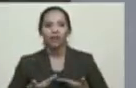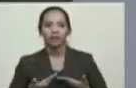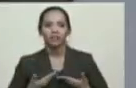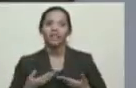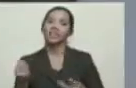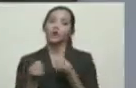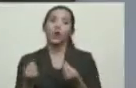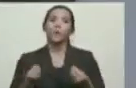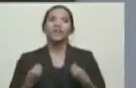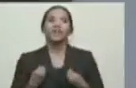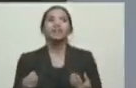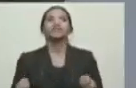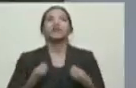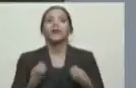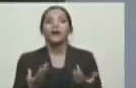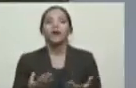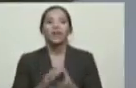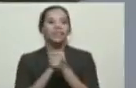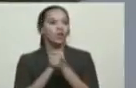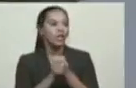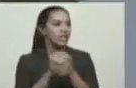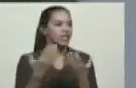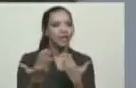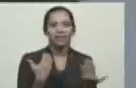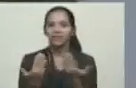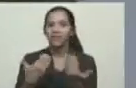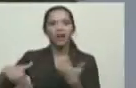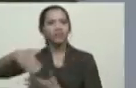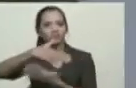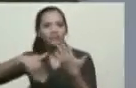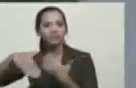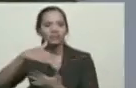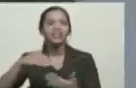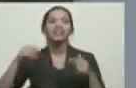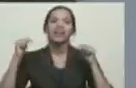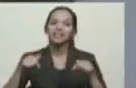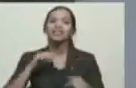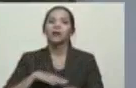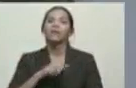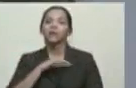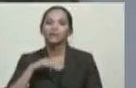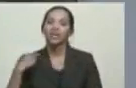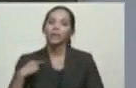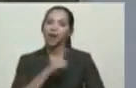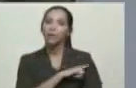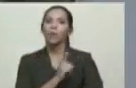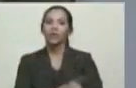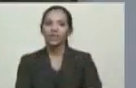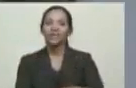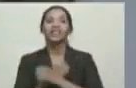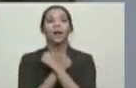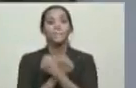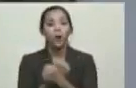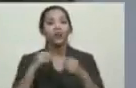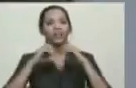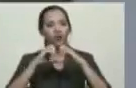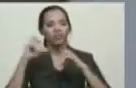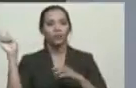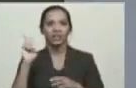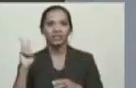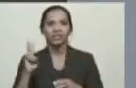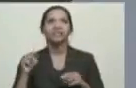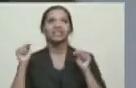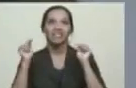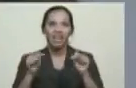cómo sobrevivieron? Sobrevivimos con la solidaridad. Y así estamos. Nosotros tenemos el gran poder del amor, del corazón venezolano,